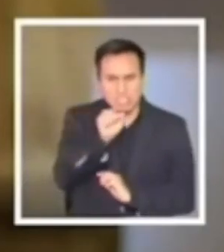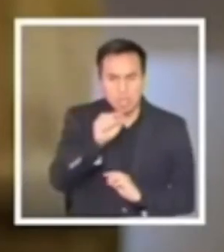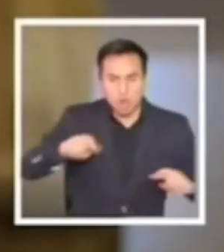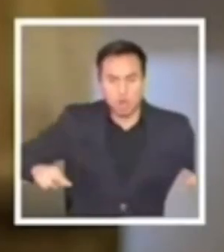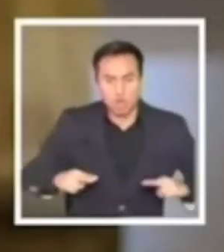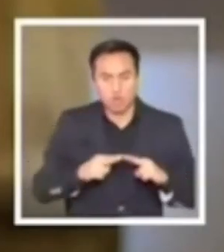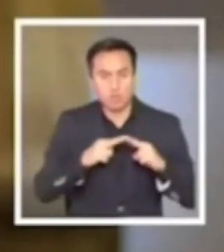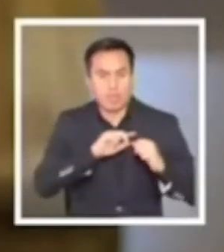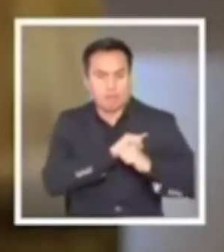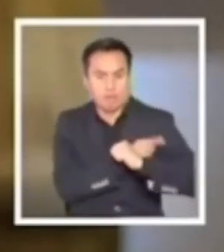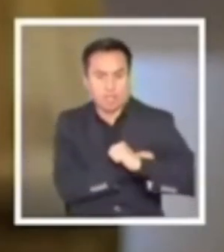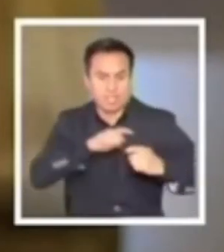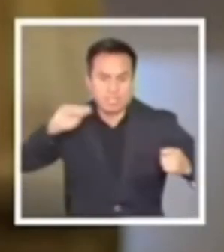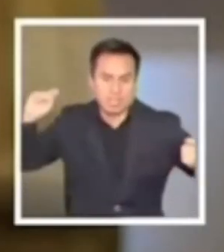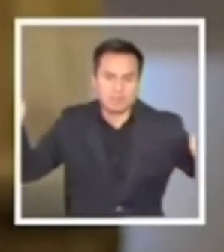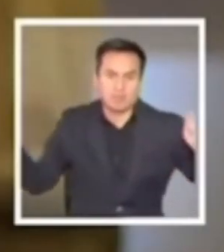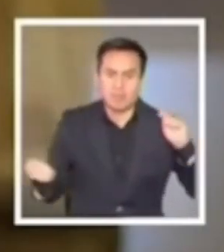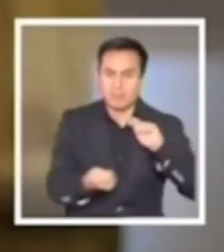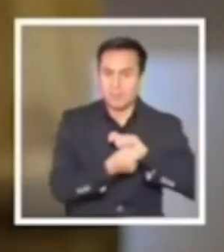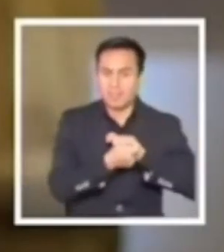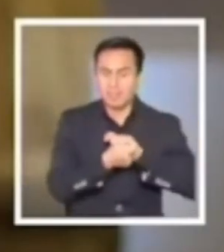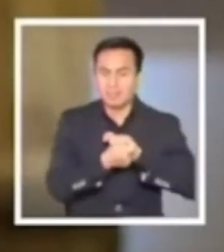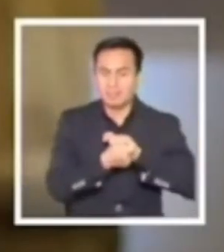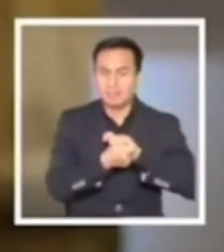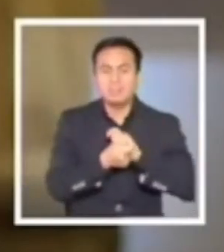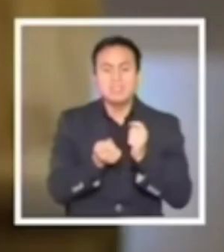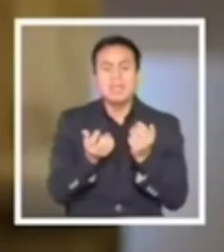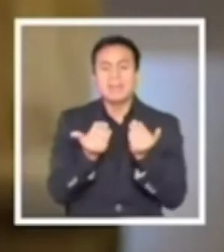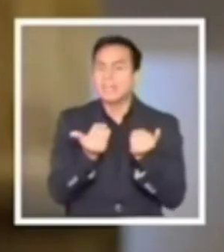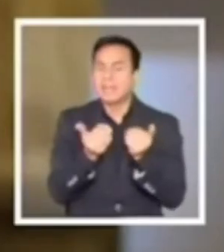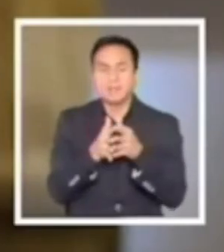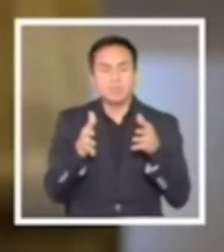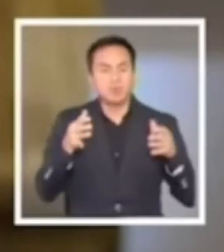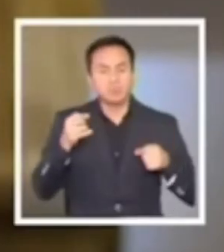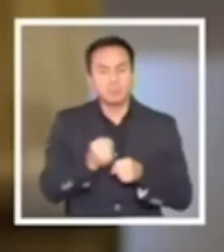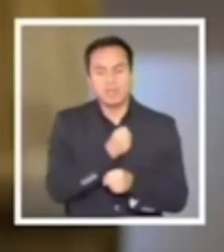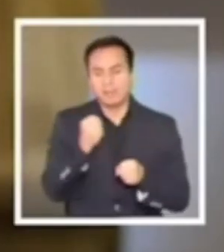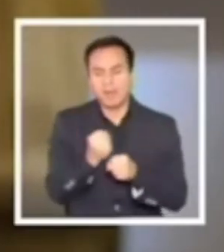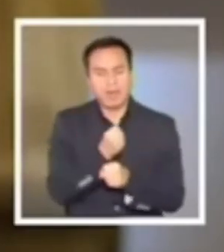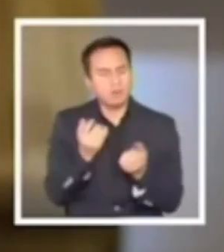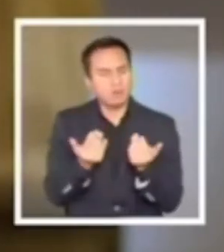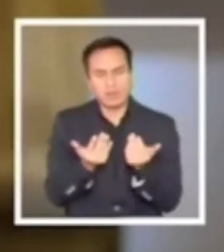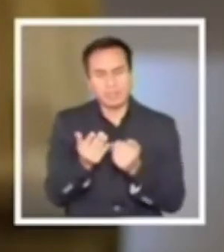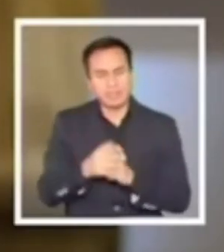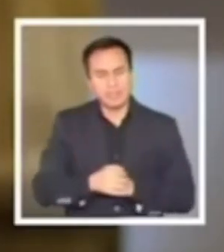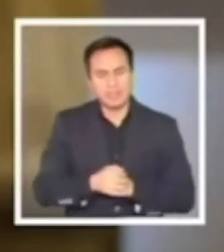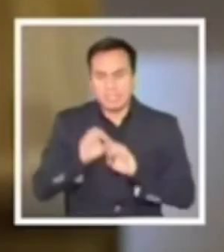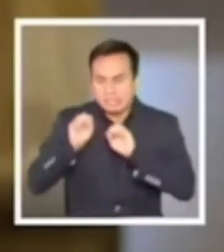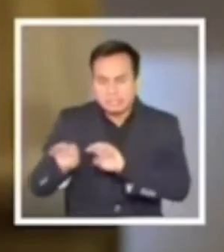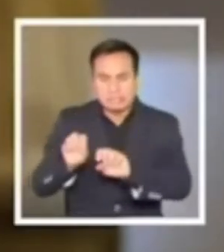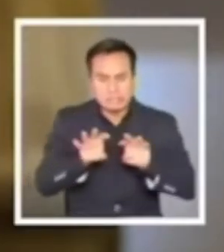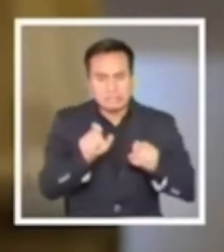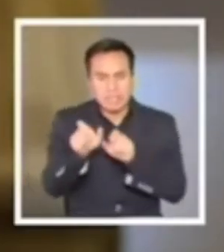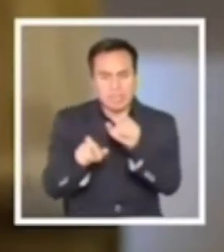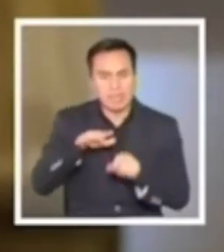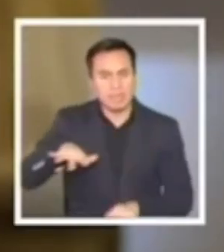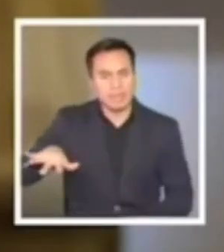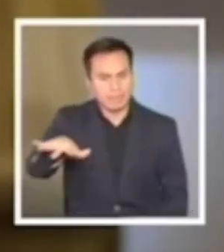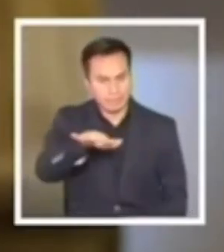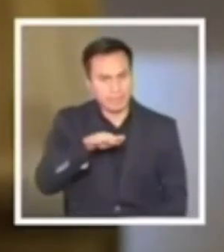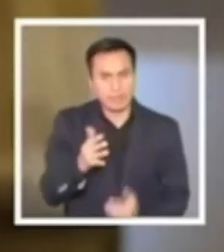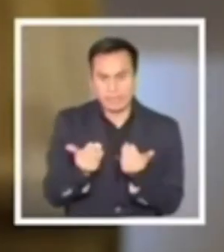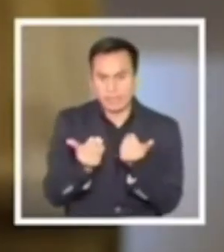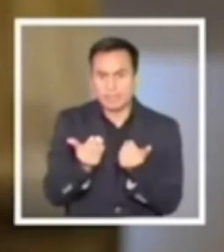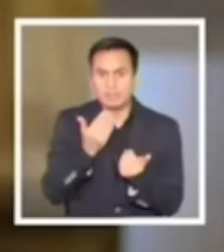principio relata cómo es que siendo un joven estudiante presencia desde México el golpe de Estado al gobierno del